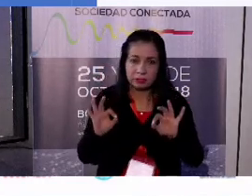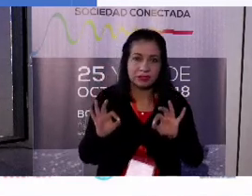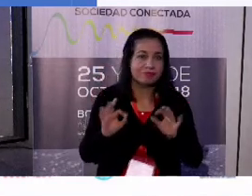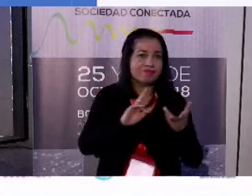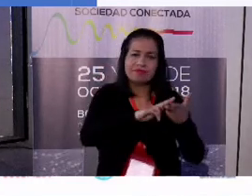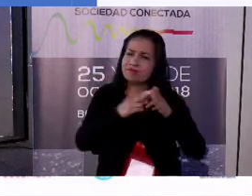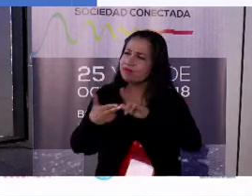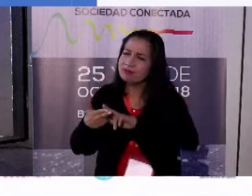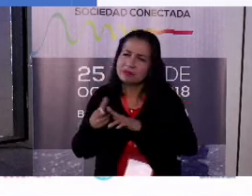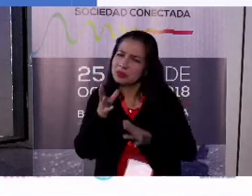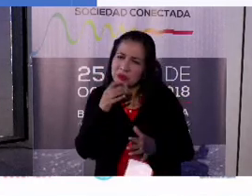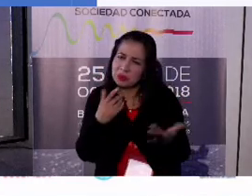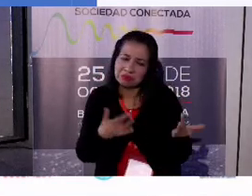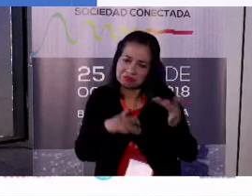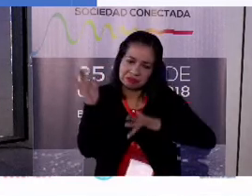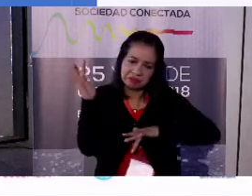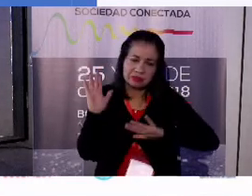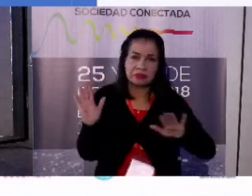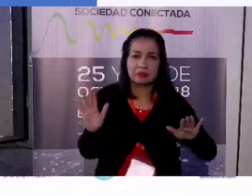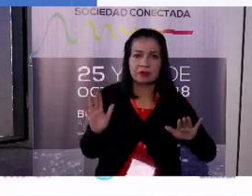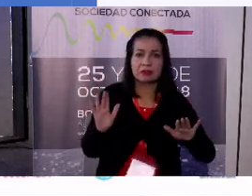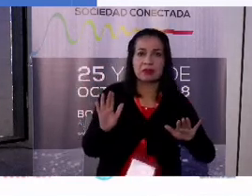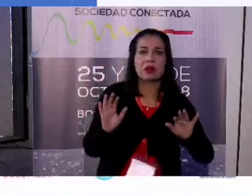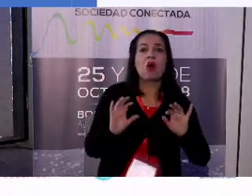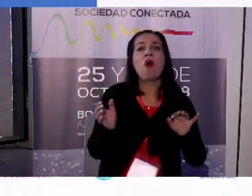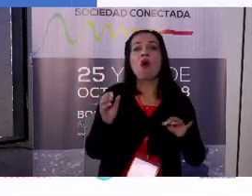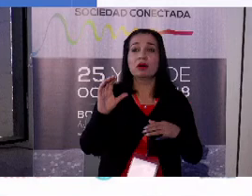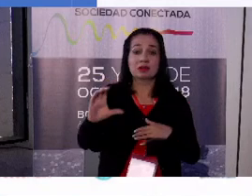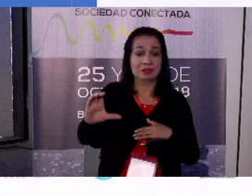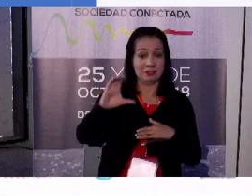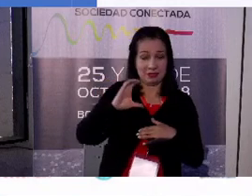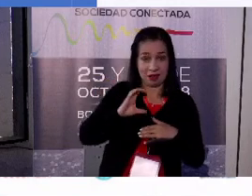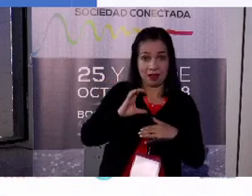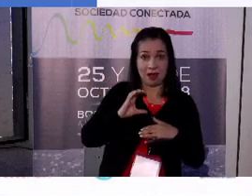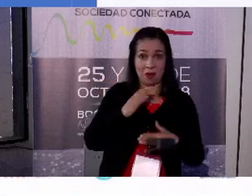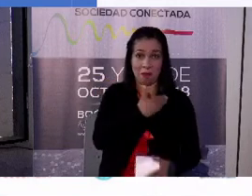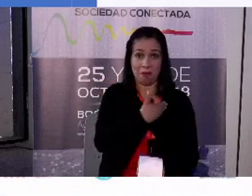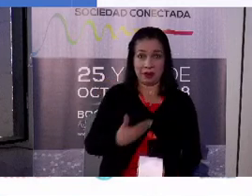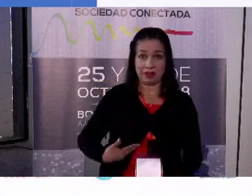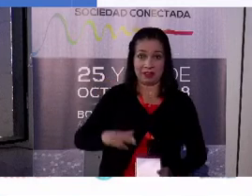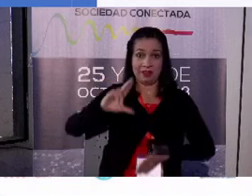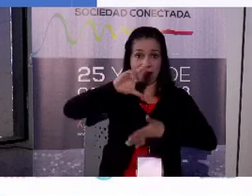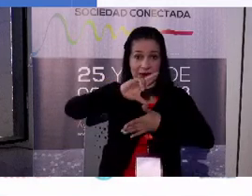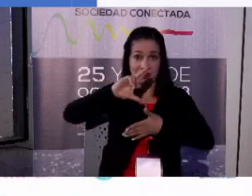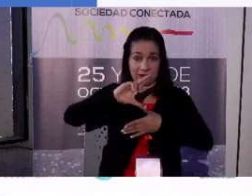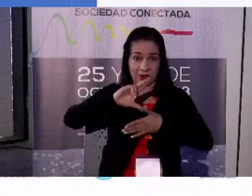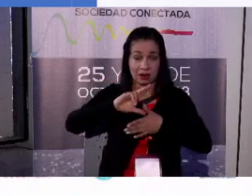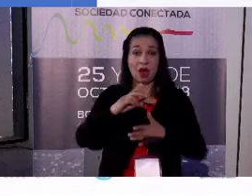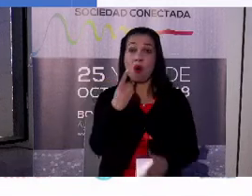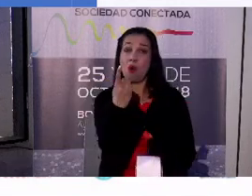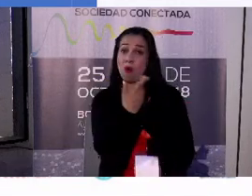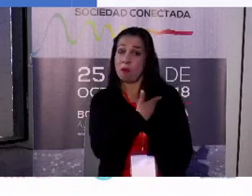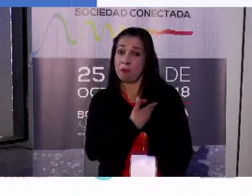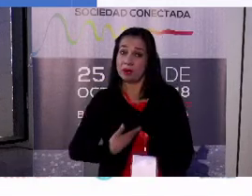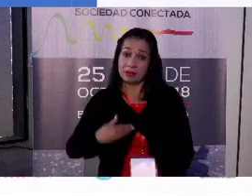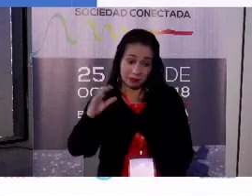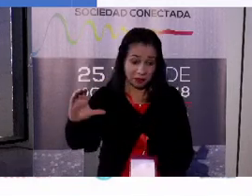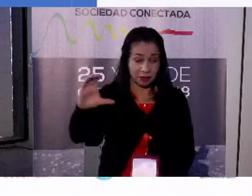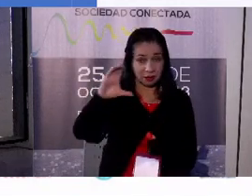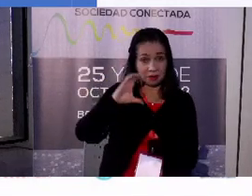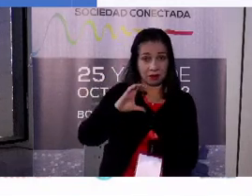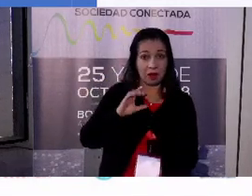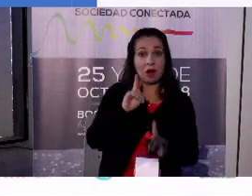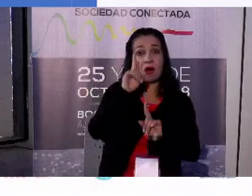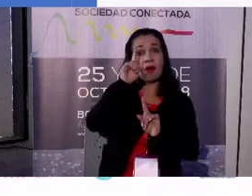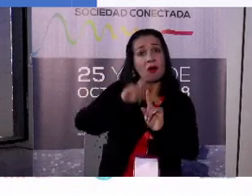todavía quería usar el índice del salario de los presidentes de América Latina Pero hay un presidente de América Latina que se gana en